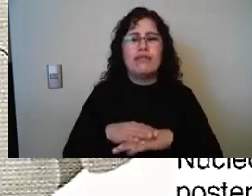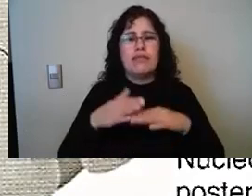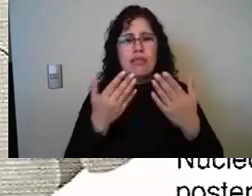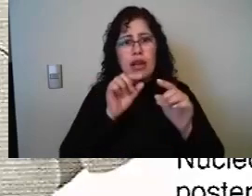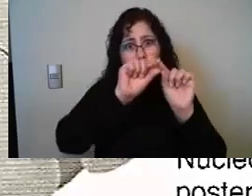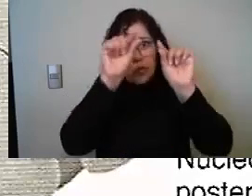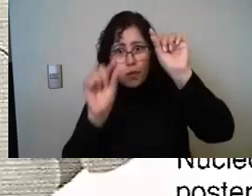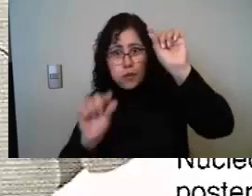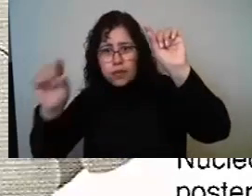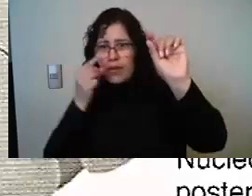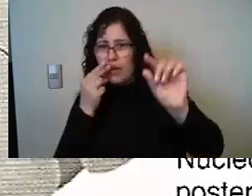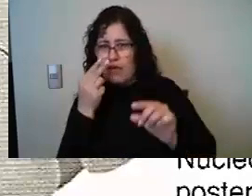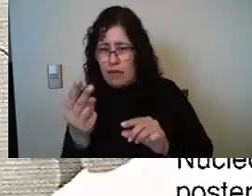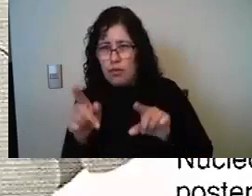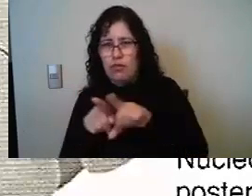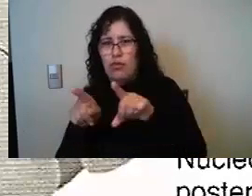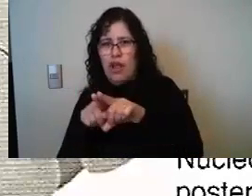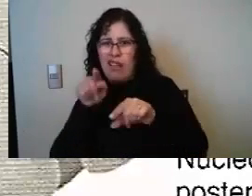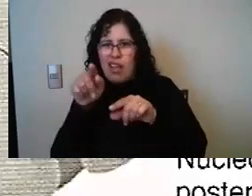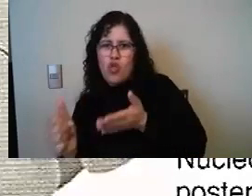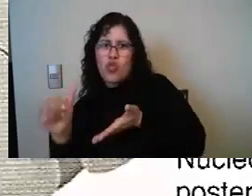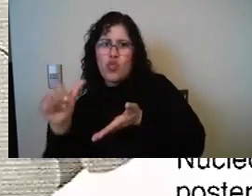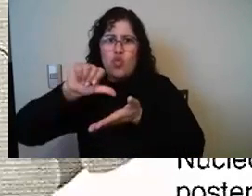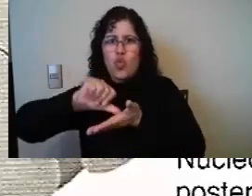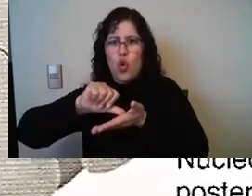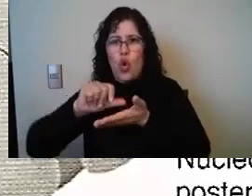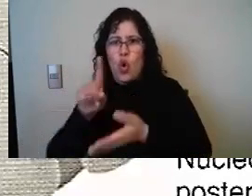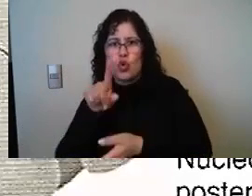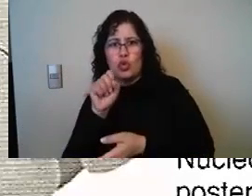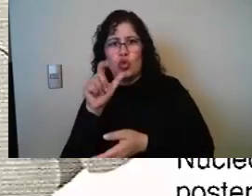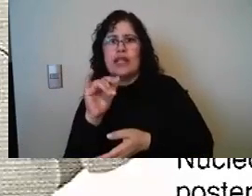¿cierto?, hacia el núcleo solitario.